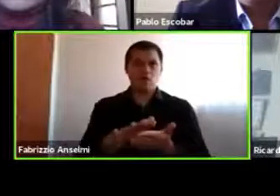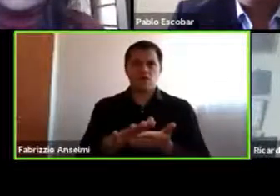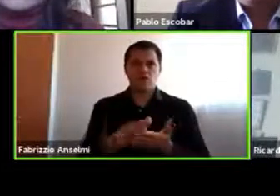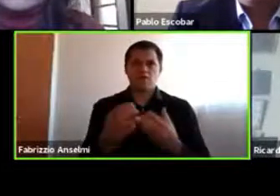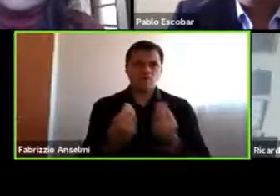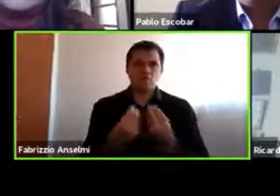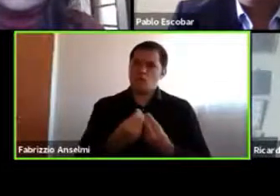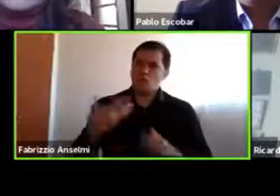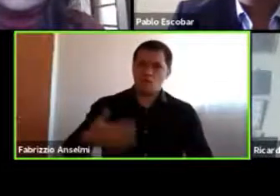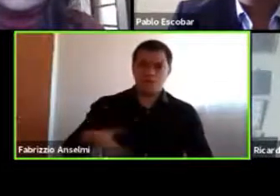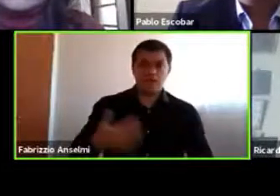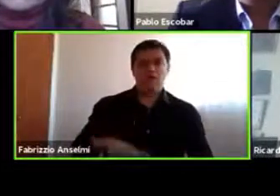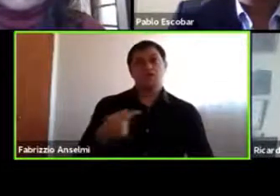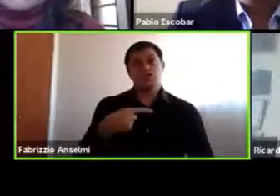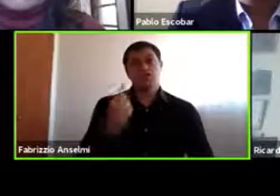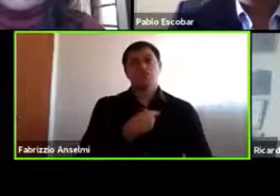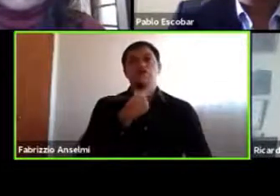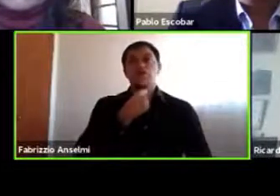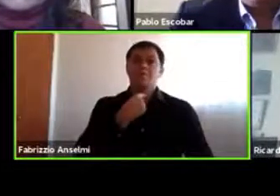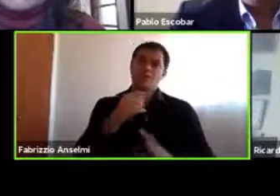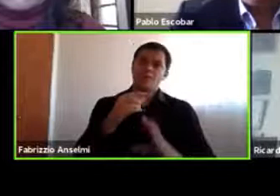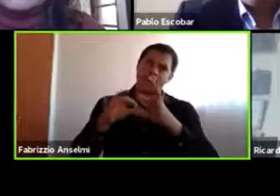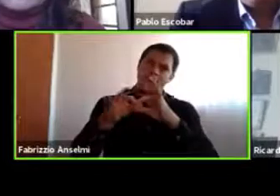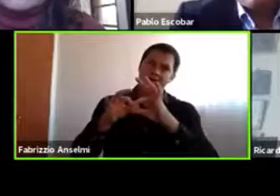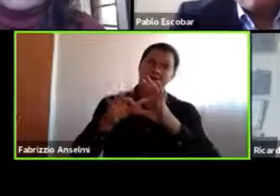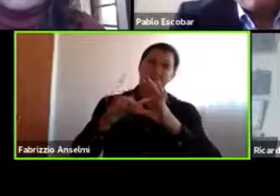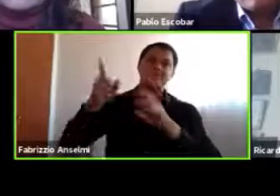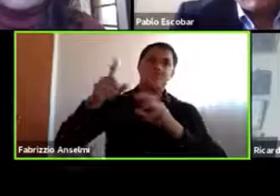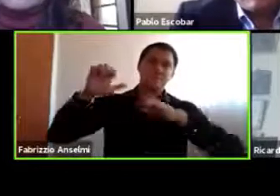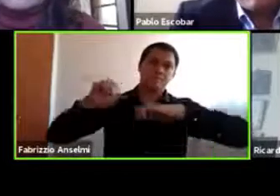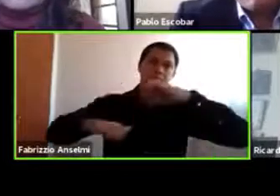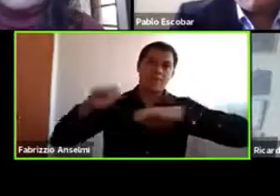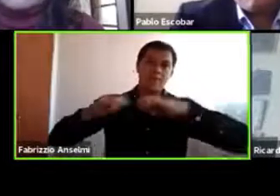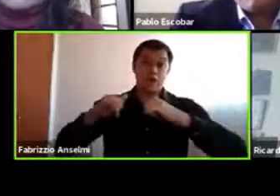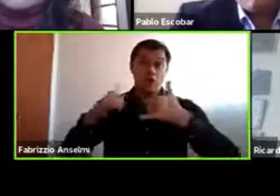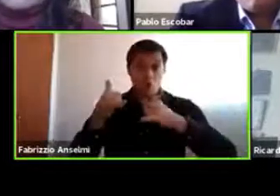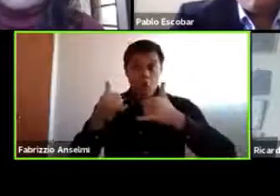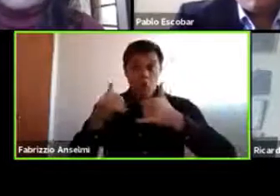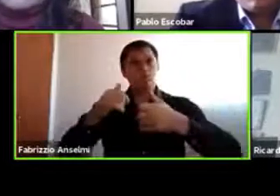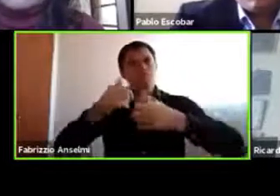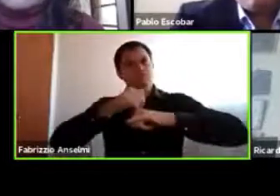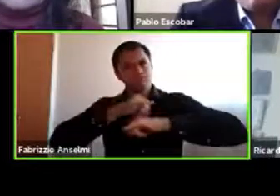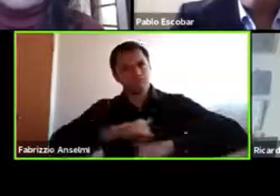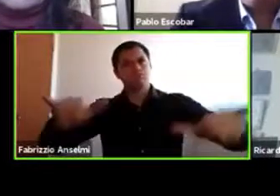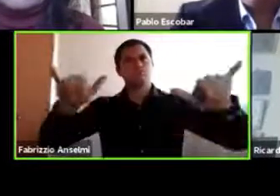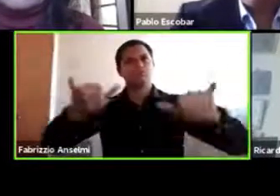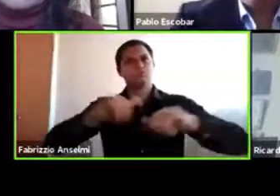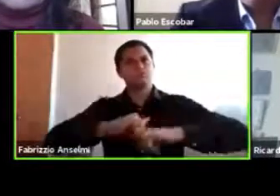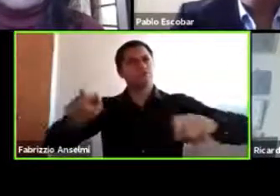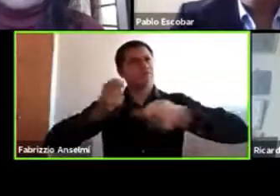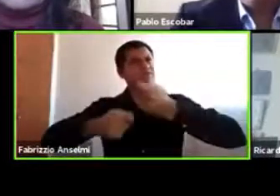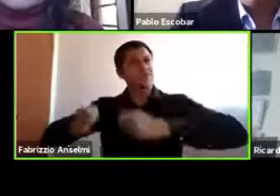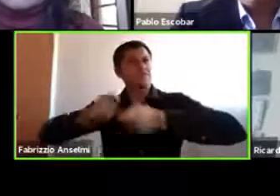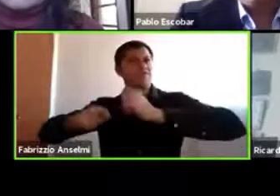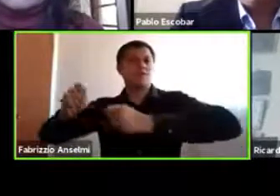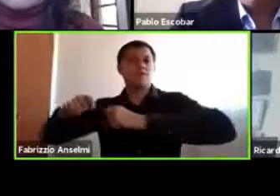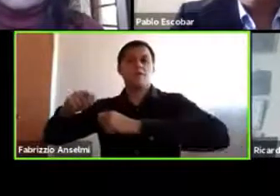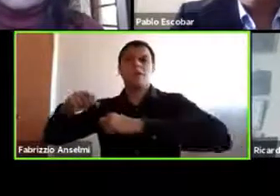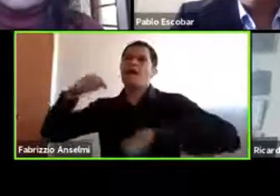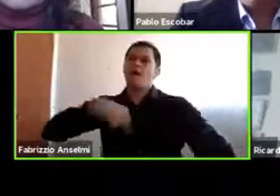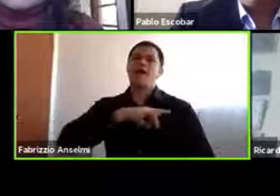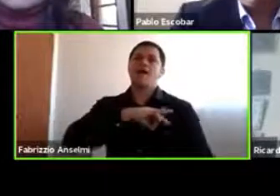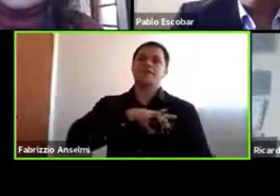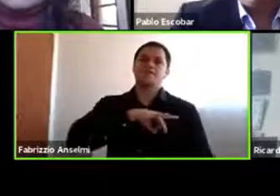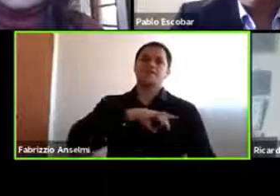queremos agradecer a la empresa que está distribuyendo Grafogame, y también que queremos que en Chile